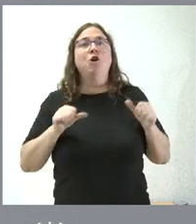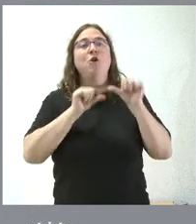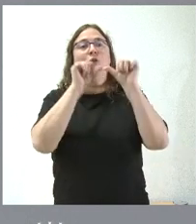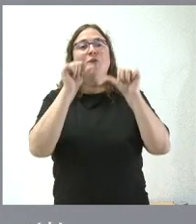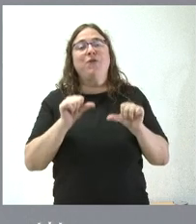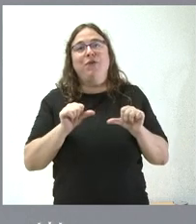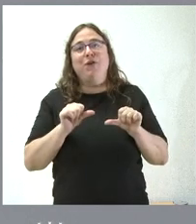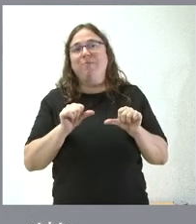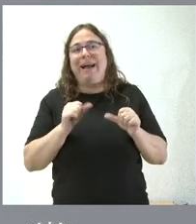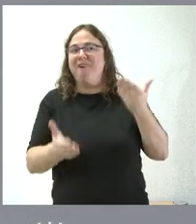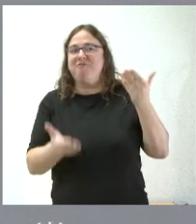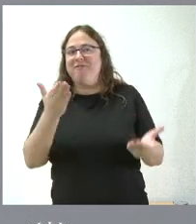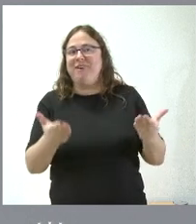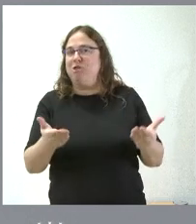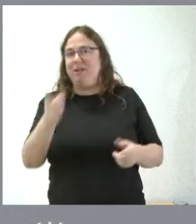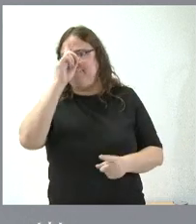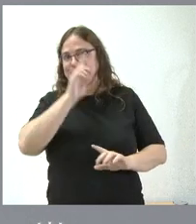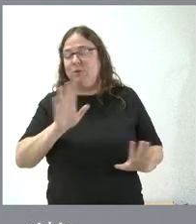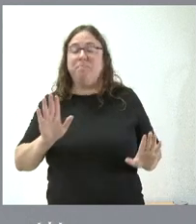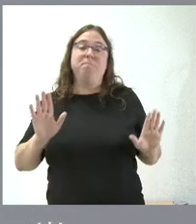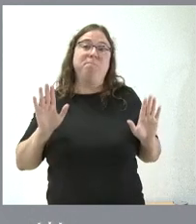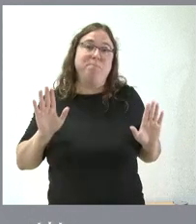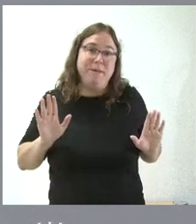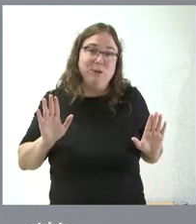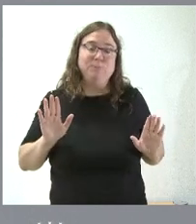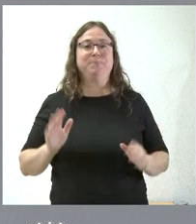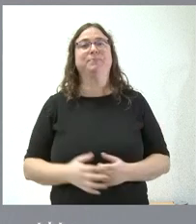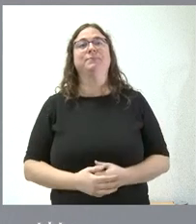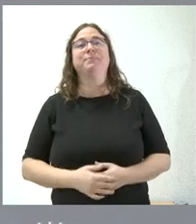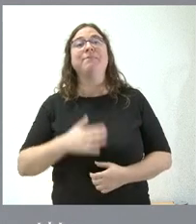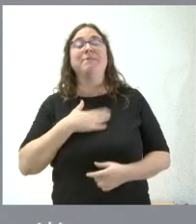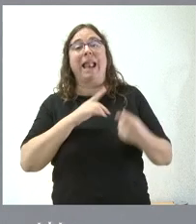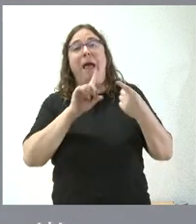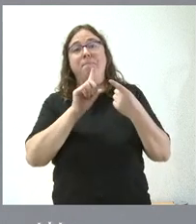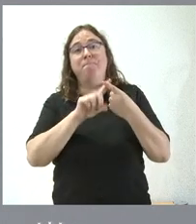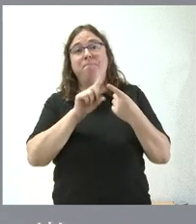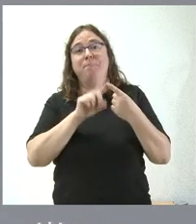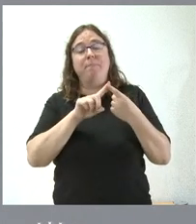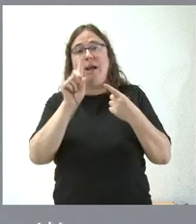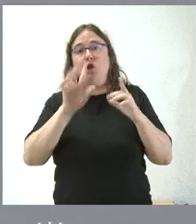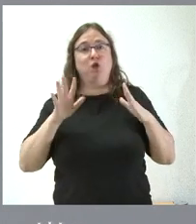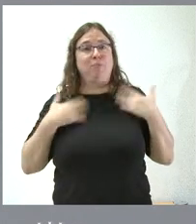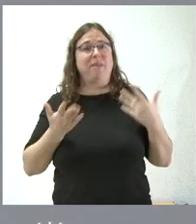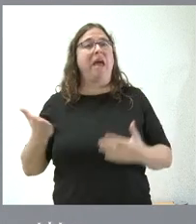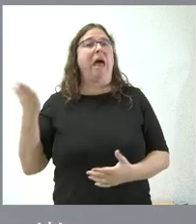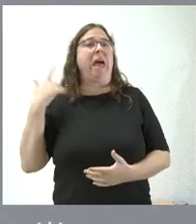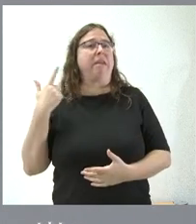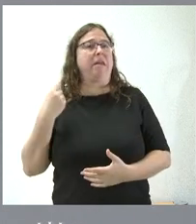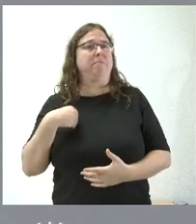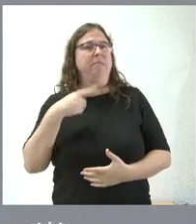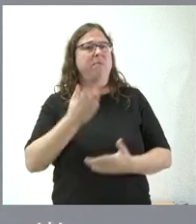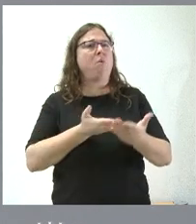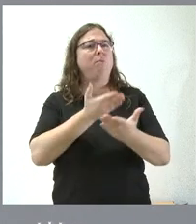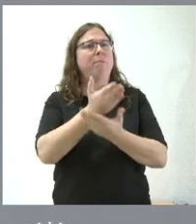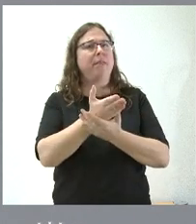actuar el valorar estas declaraciones Pero bueno quizá por la primera de ellas no sorprende creo que ayer mismo también pidió